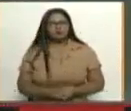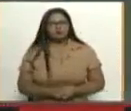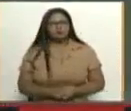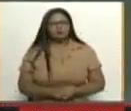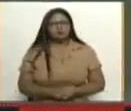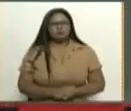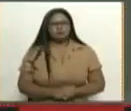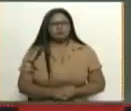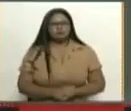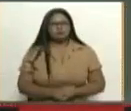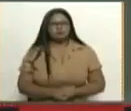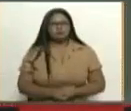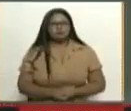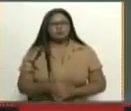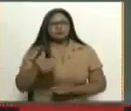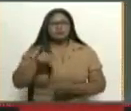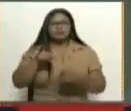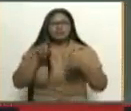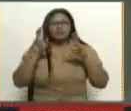esta nueva